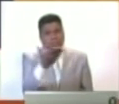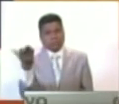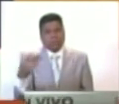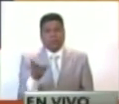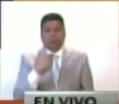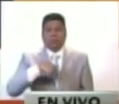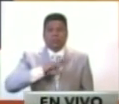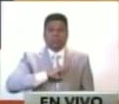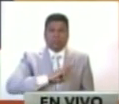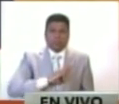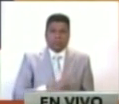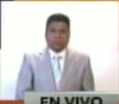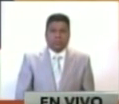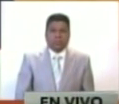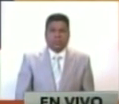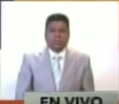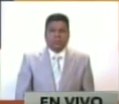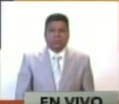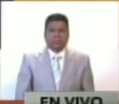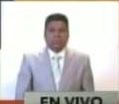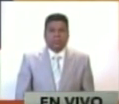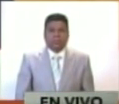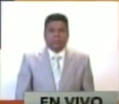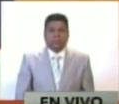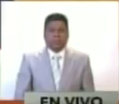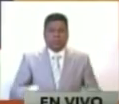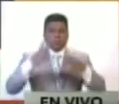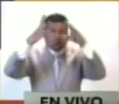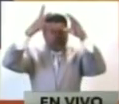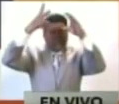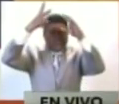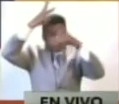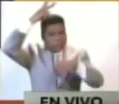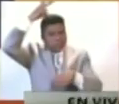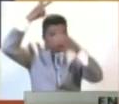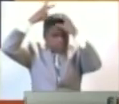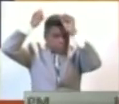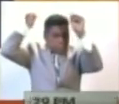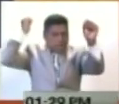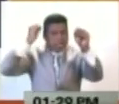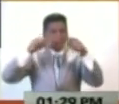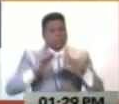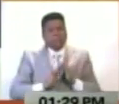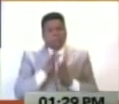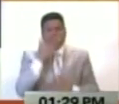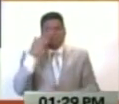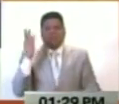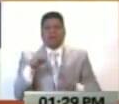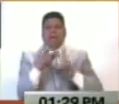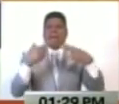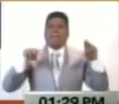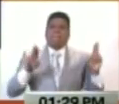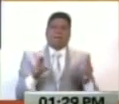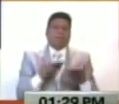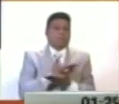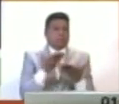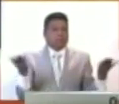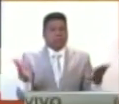diplomacia bolivariana está basada en el diálogo. Si nos inspira la paz, es el diálogo. Y nosotros hemos llamado al debate